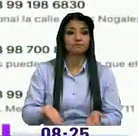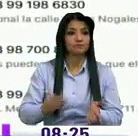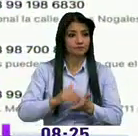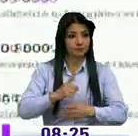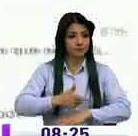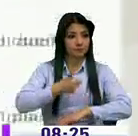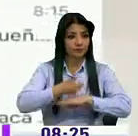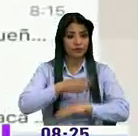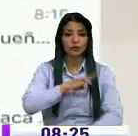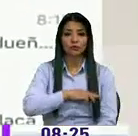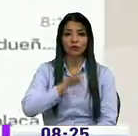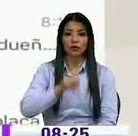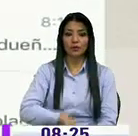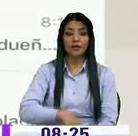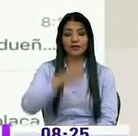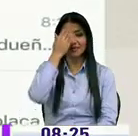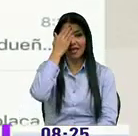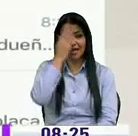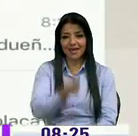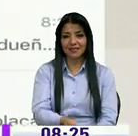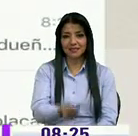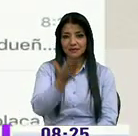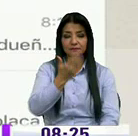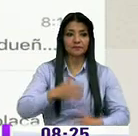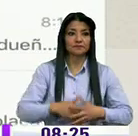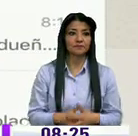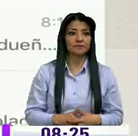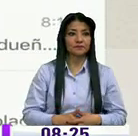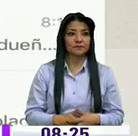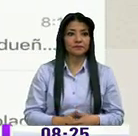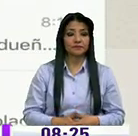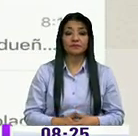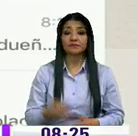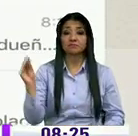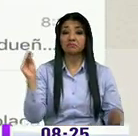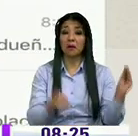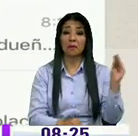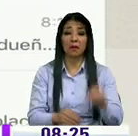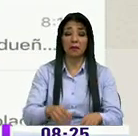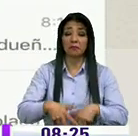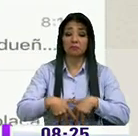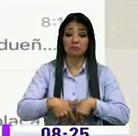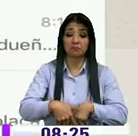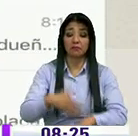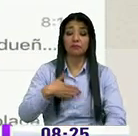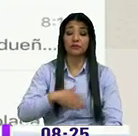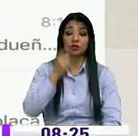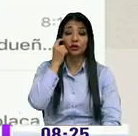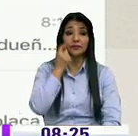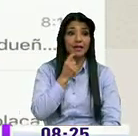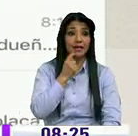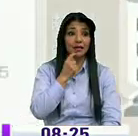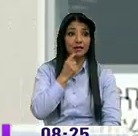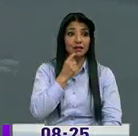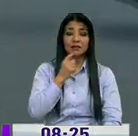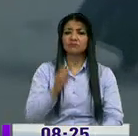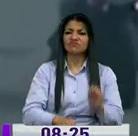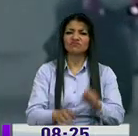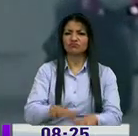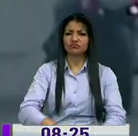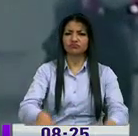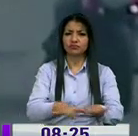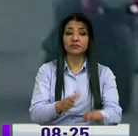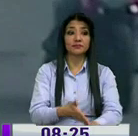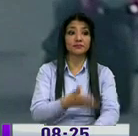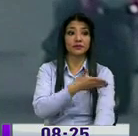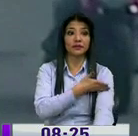municipal. Buenos días, TVC, paro vandalismo. En la Simón Bolívar, Arturo San Martín, barrio Mirador, eso pasó hoy en la mañana, eso fue antes de